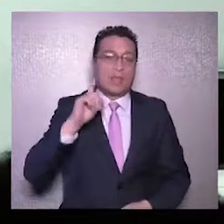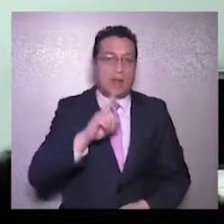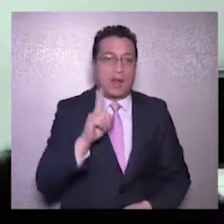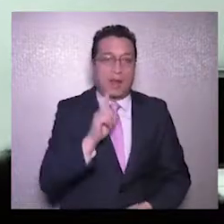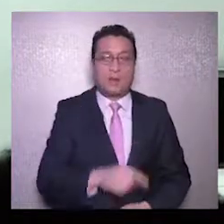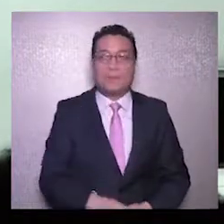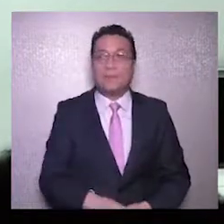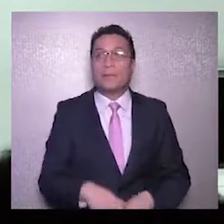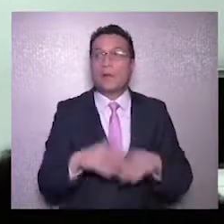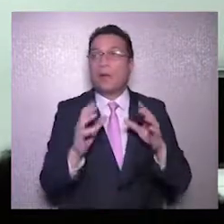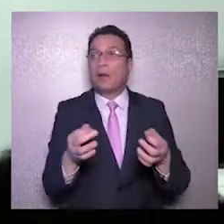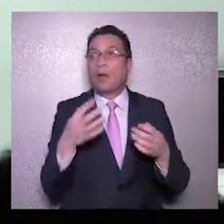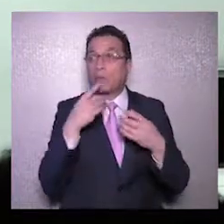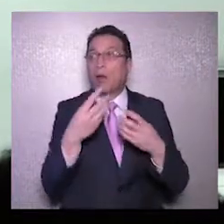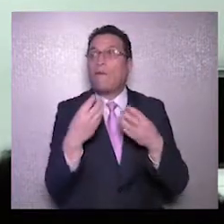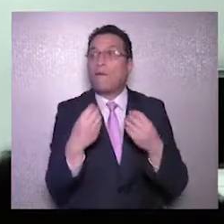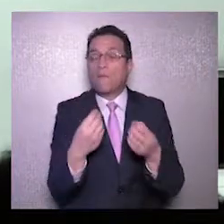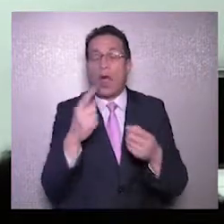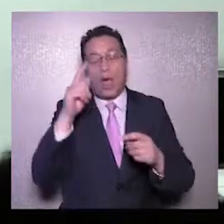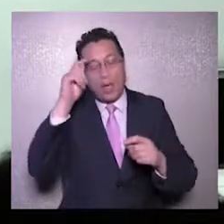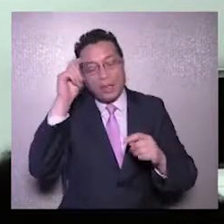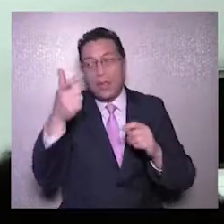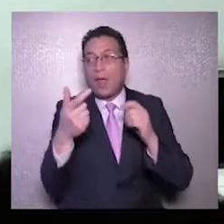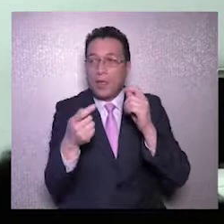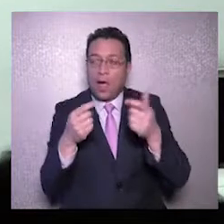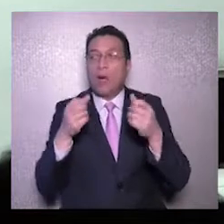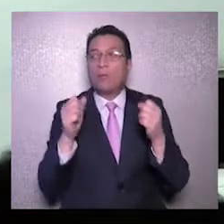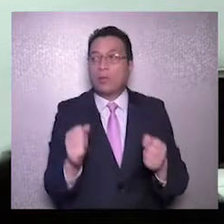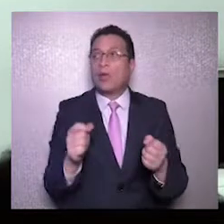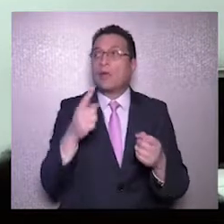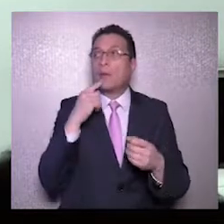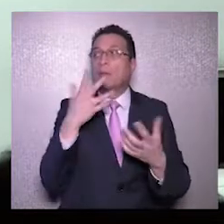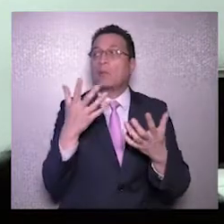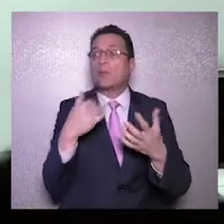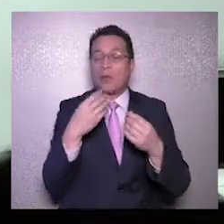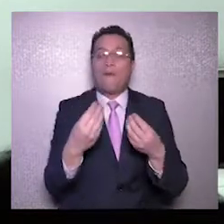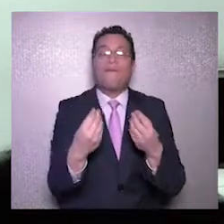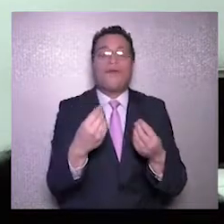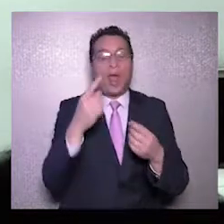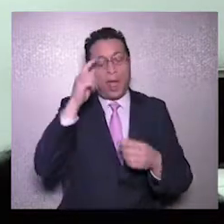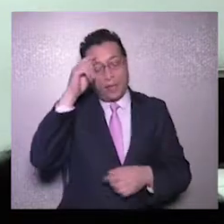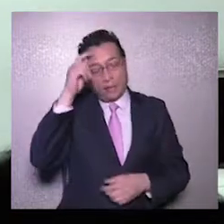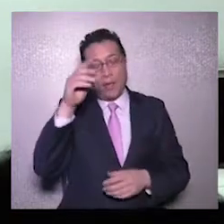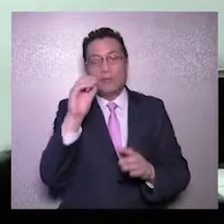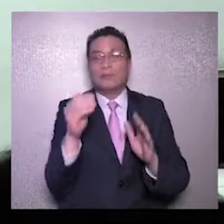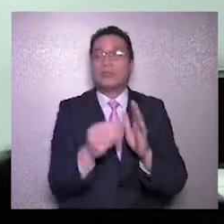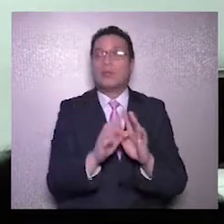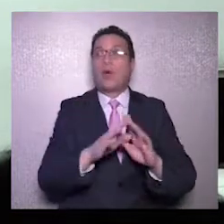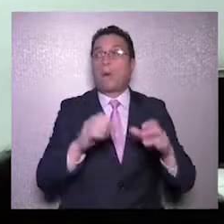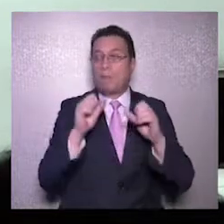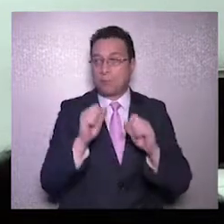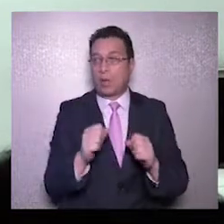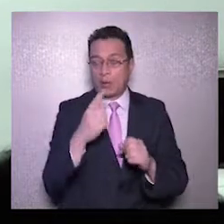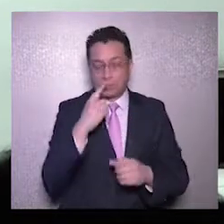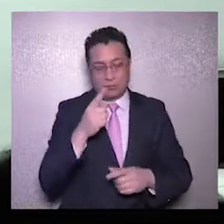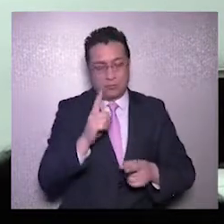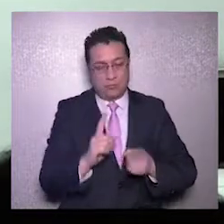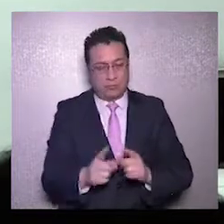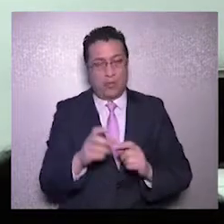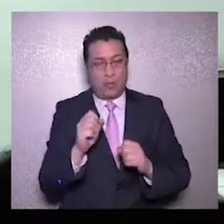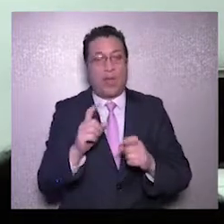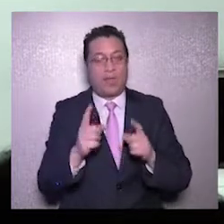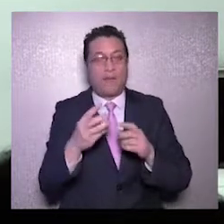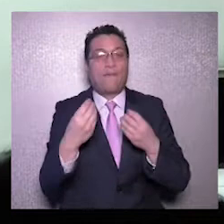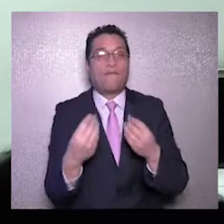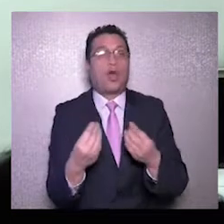O no va a ser mentira, va a ser buena intención, digámoslo. Va a quedar en la buena intención. Porque uno, para poder tomar decisiones, tiene que tener